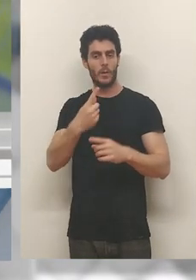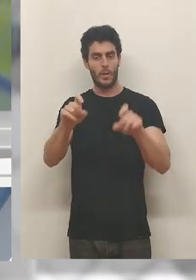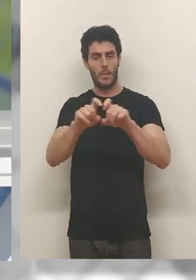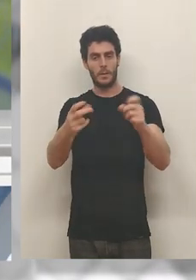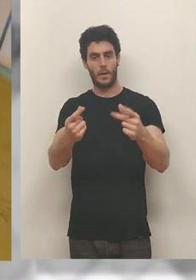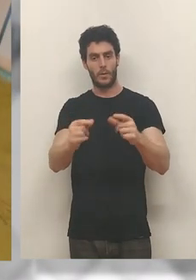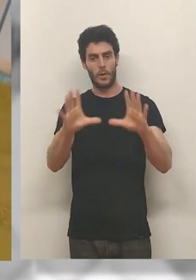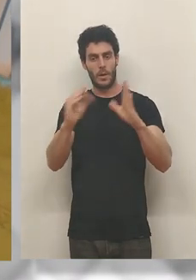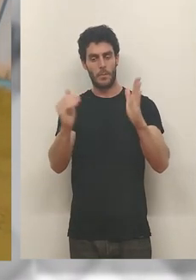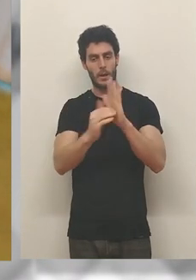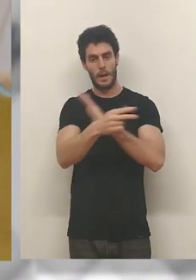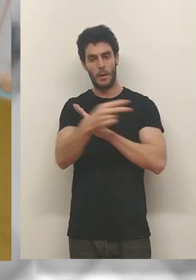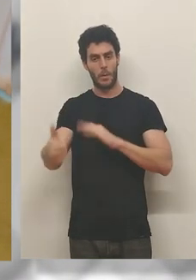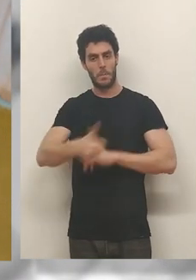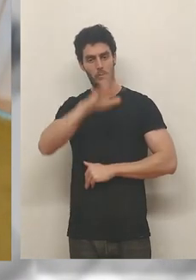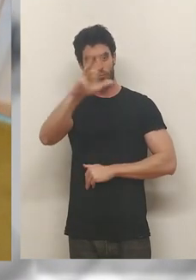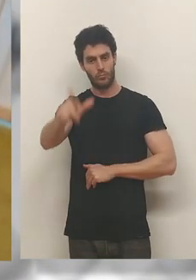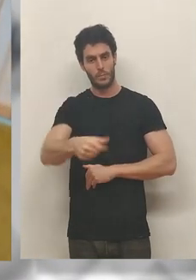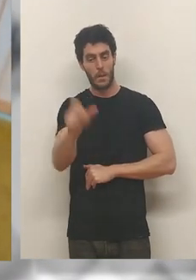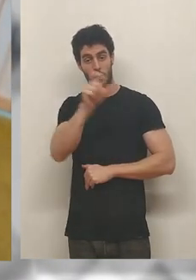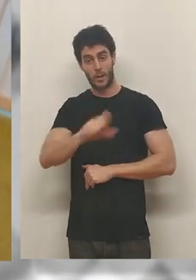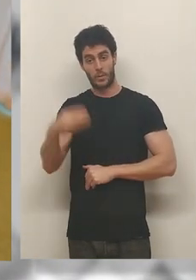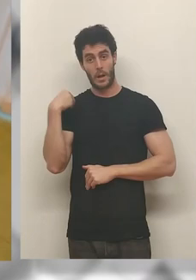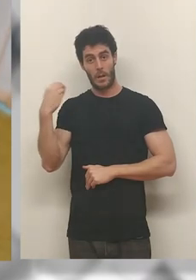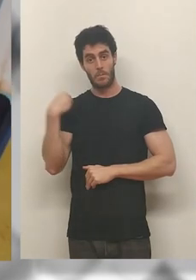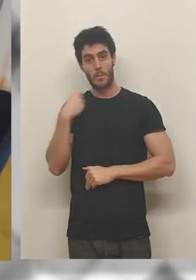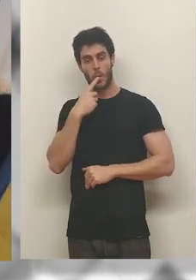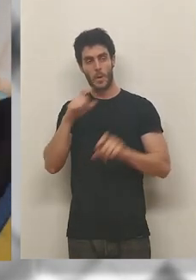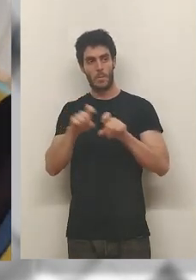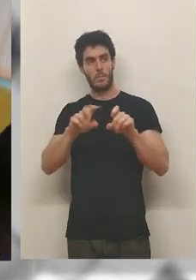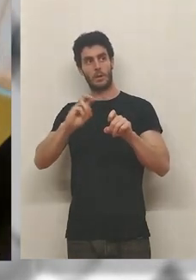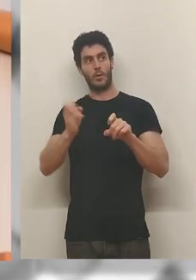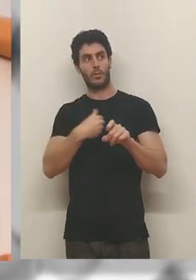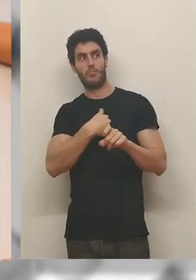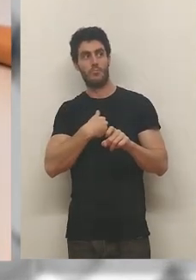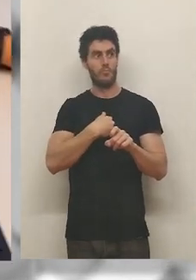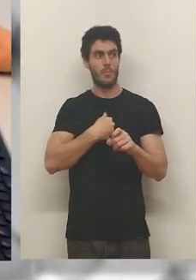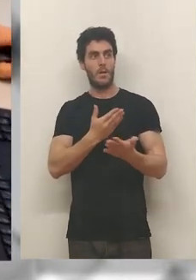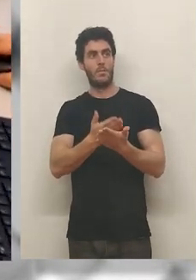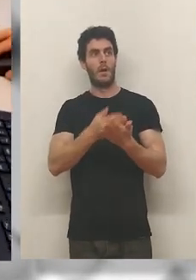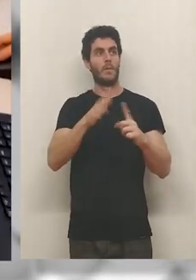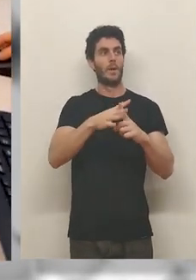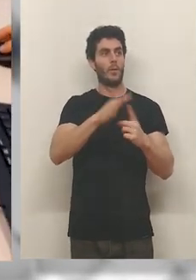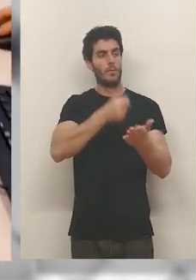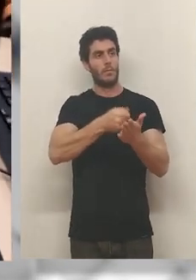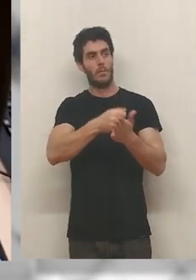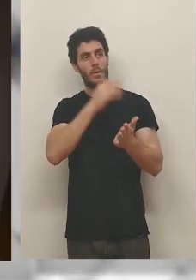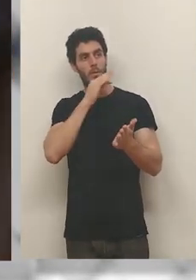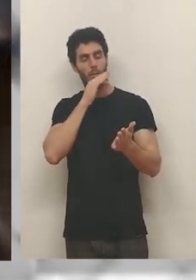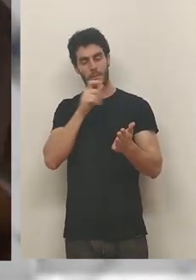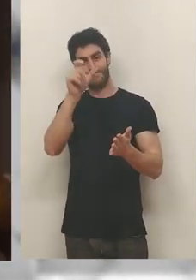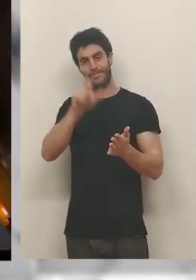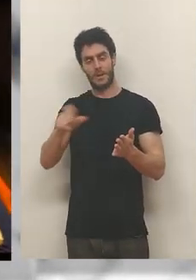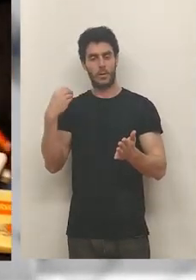delincuentes llegaron a sustraer a una empresa de Logroño más de 10.000 euros. Los estafadores se hicieron pasar por otra empresa y pidieron el pago de una factura